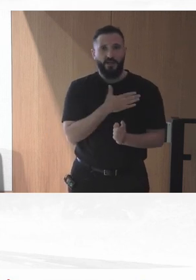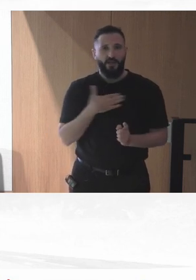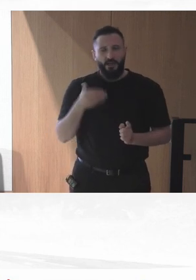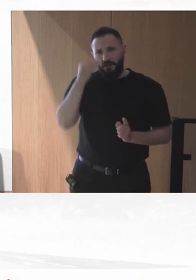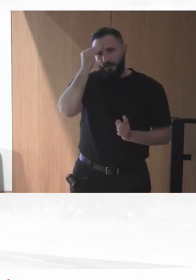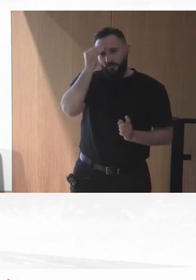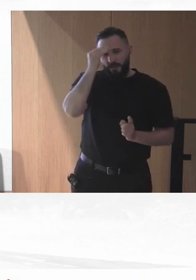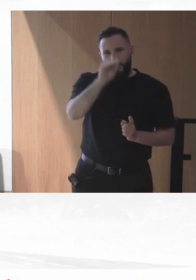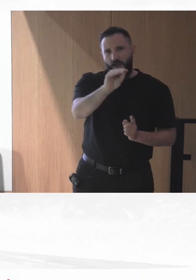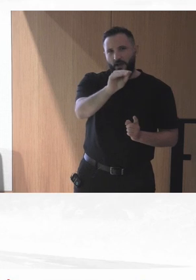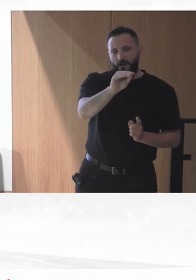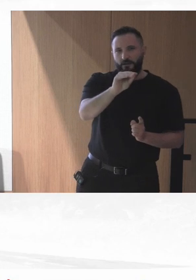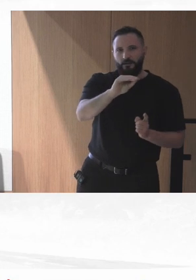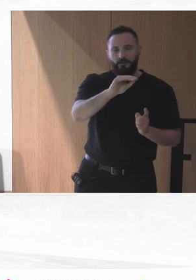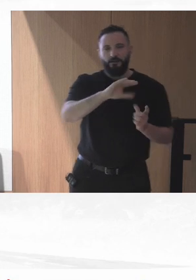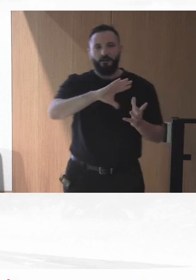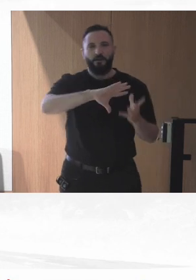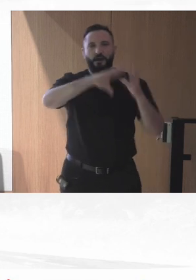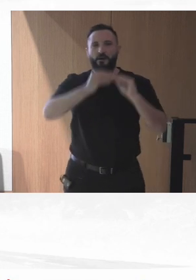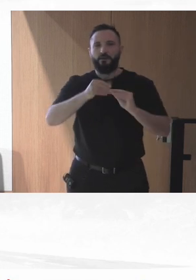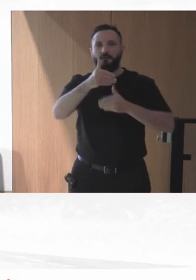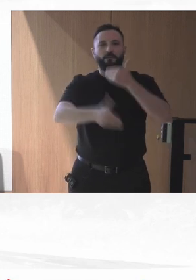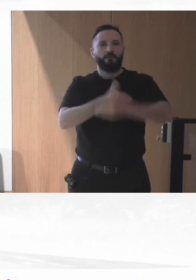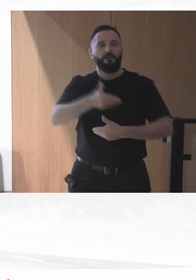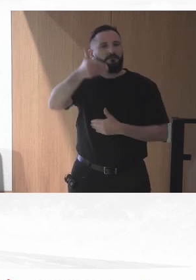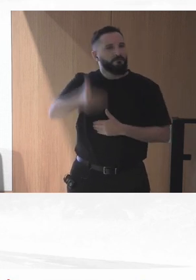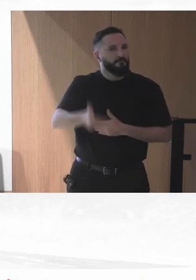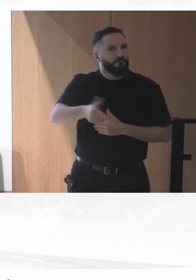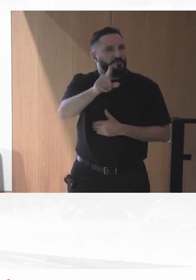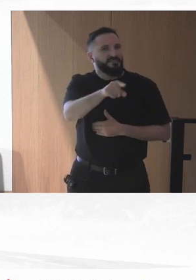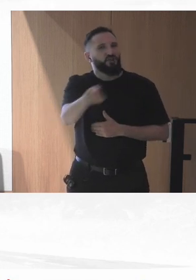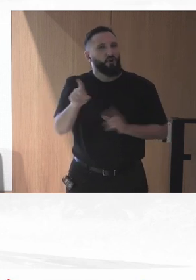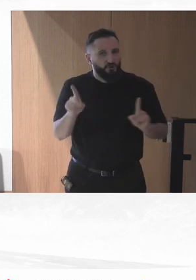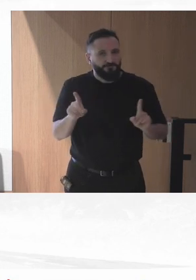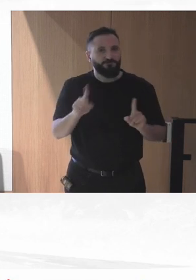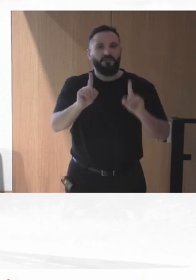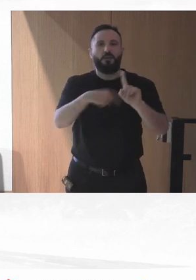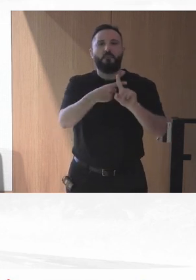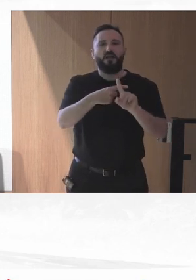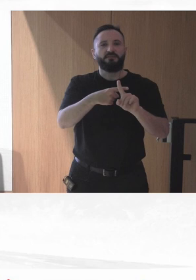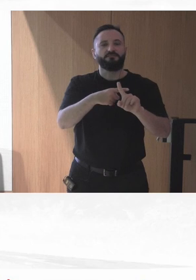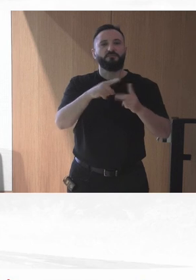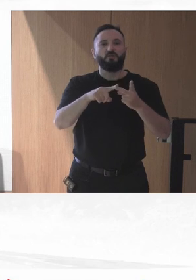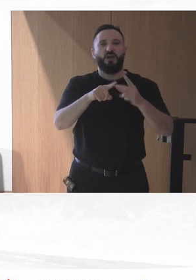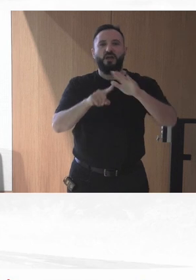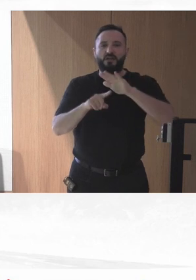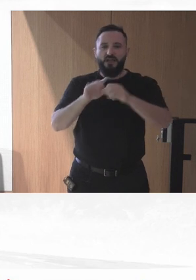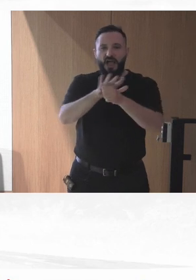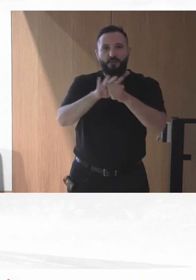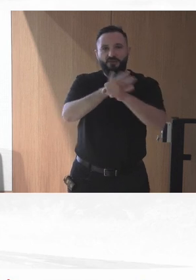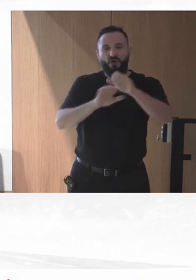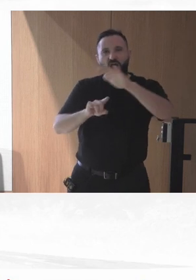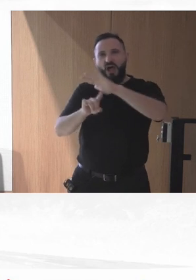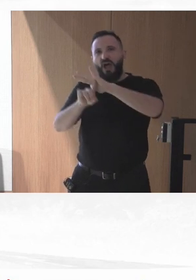¿Crees que los ajustes de procedimiento son importantes? ¿Y por qué tarda tanto los avances en este ámbito? La siguiente